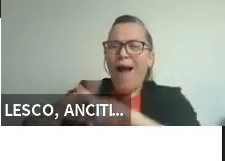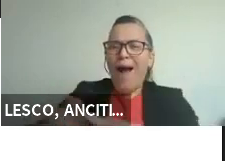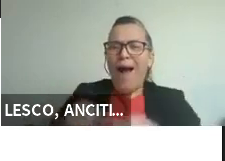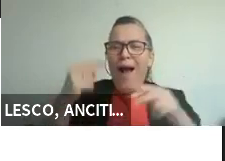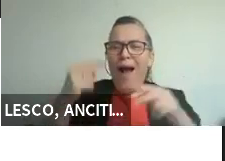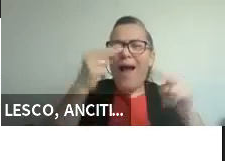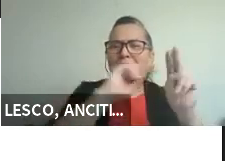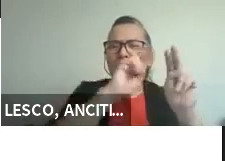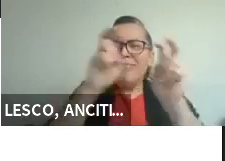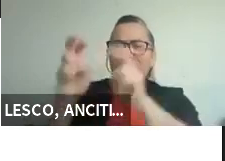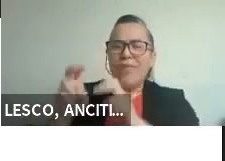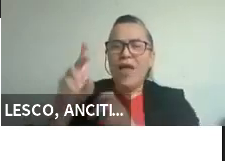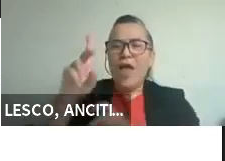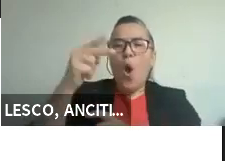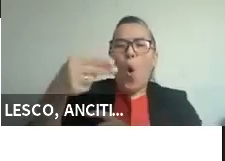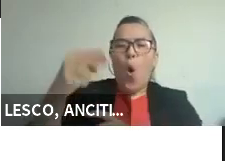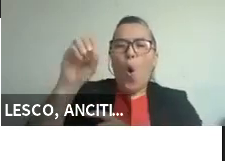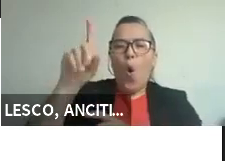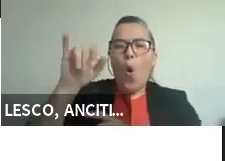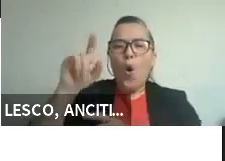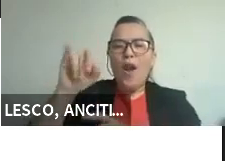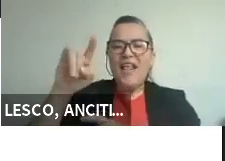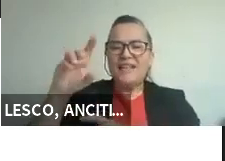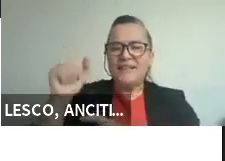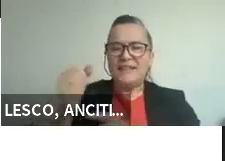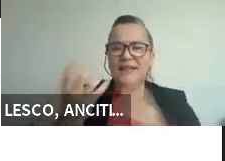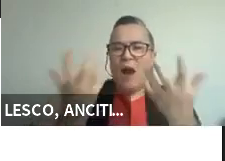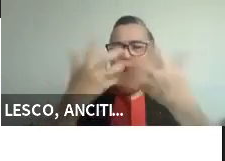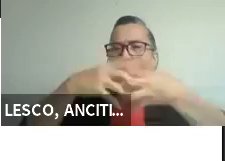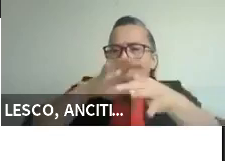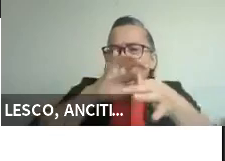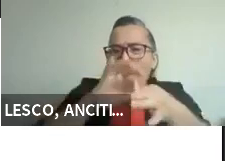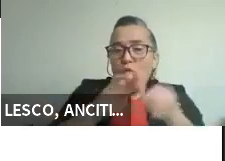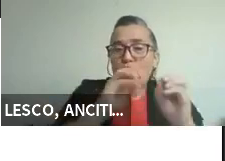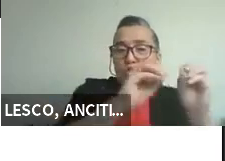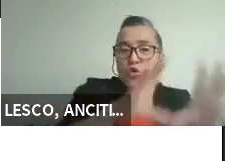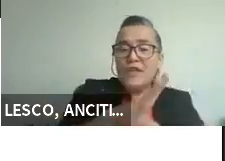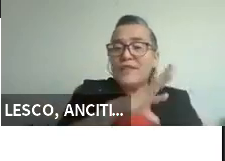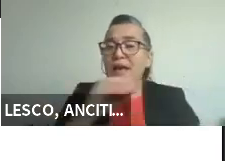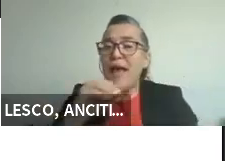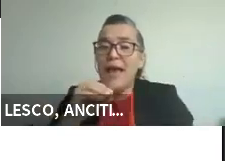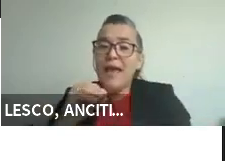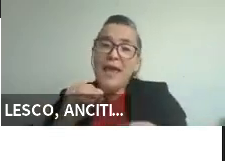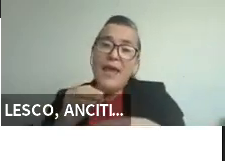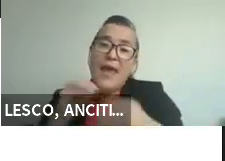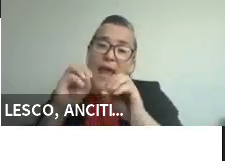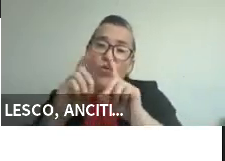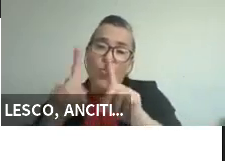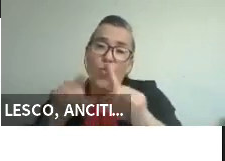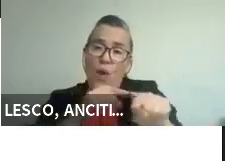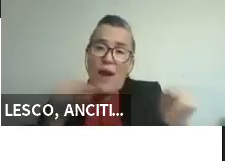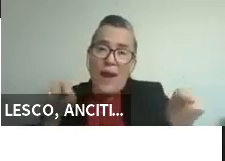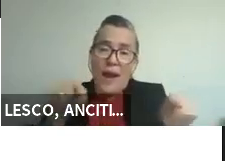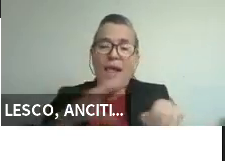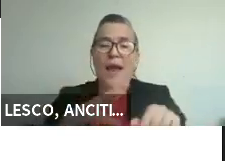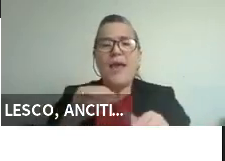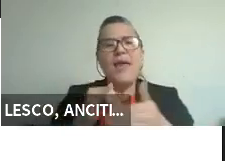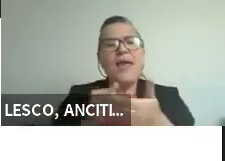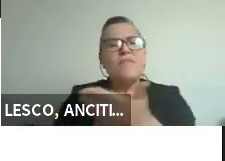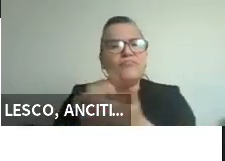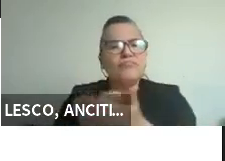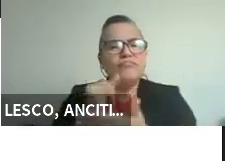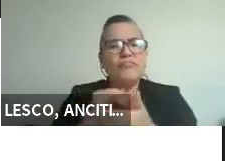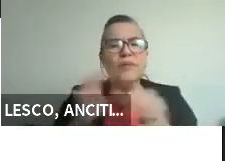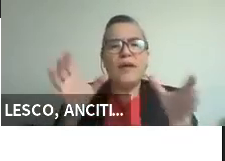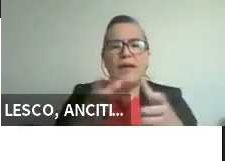docencia con investigación que procura dar a los estudiantes sí a las estudiantes una amplia base cultural y se proyecta a la sociedad eso